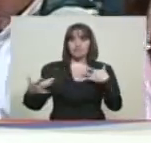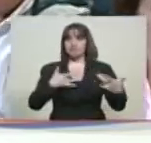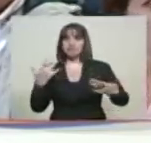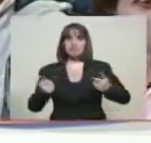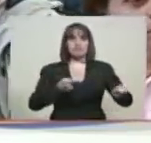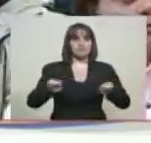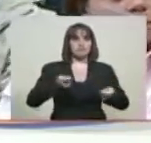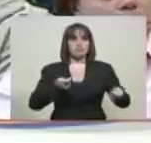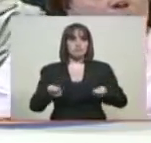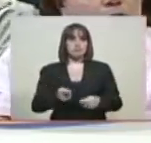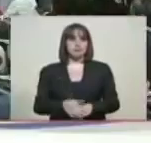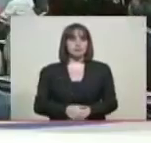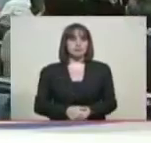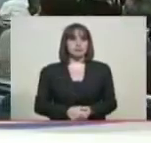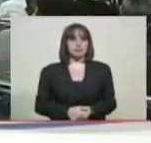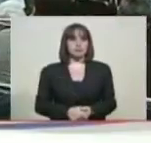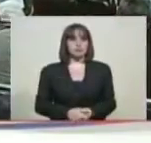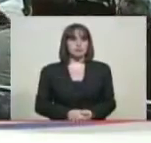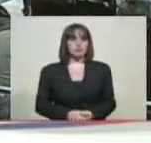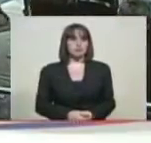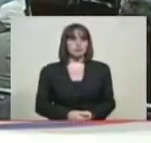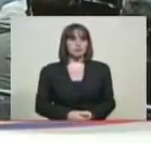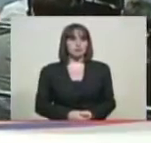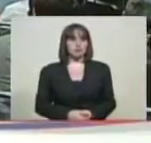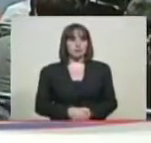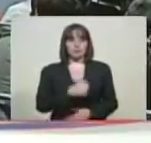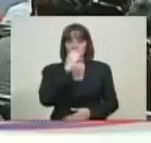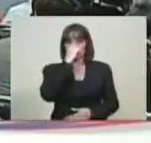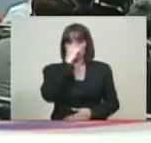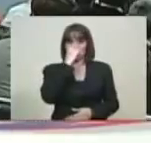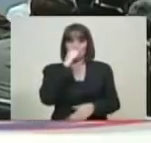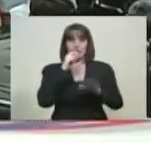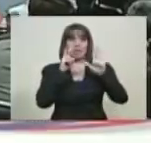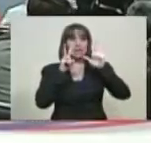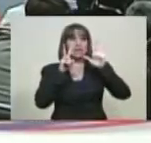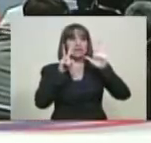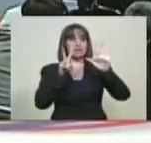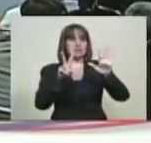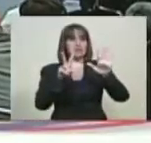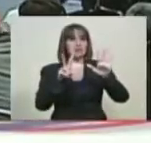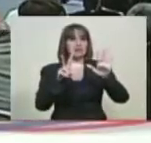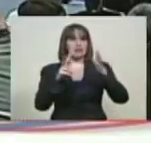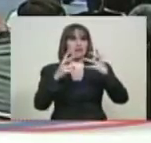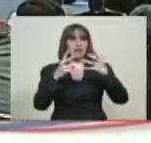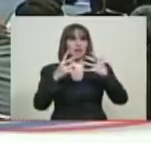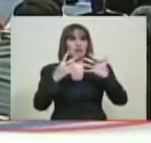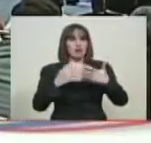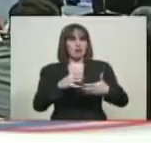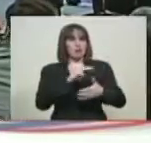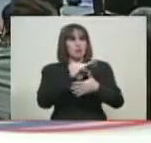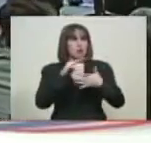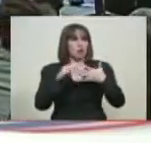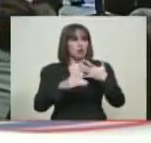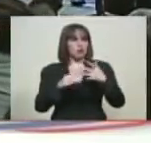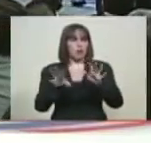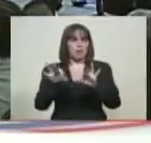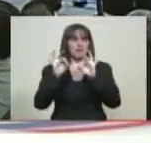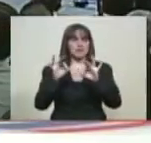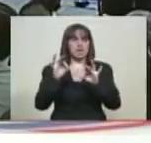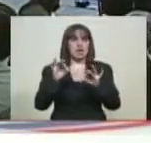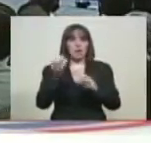identificado siete rubros especiales para el desarrollo alimentario